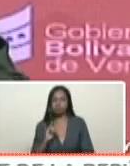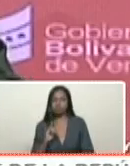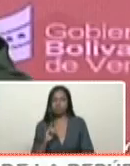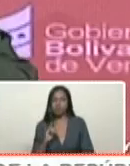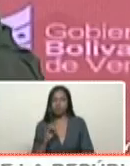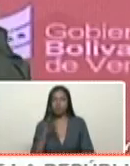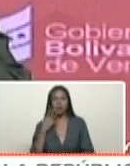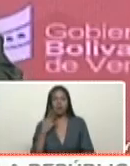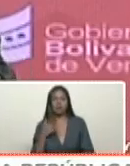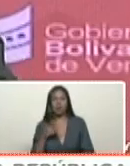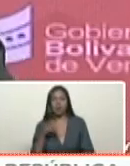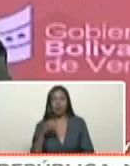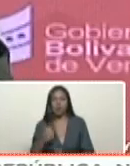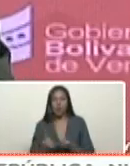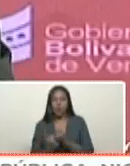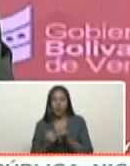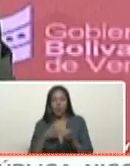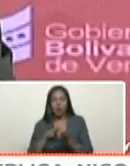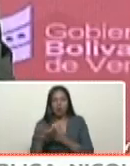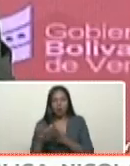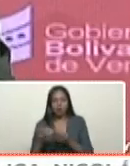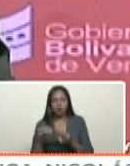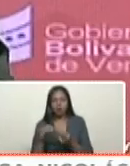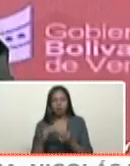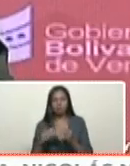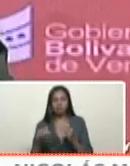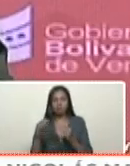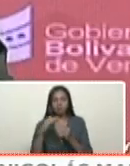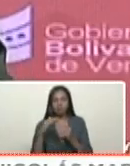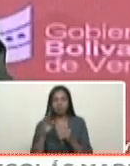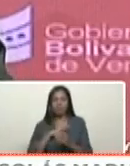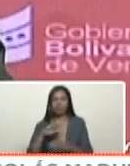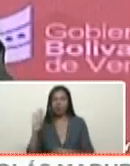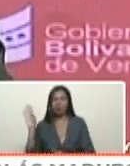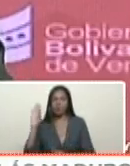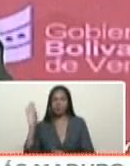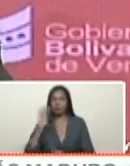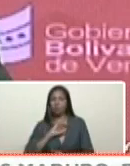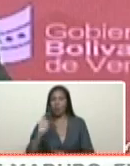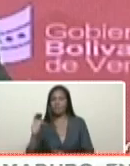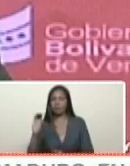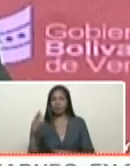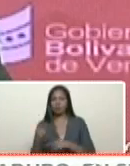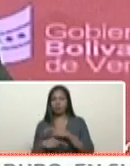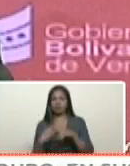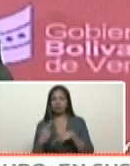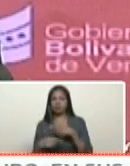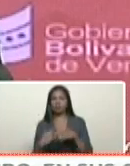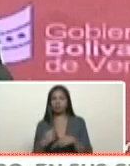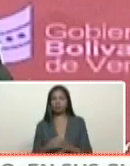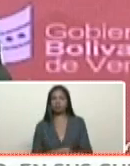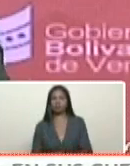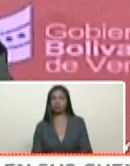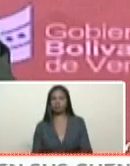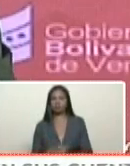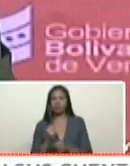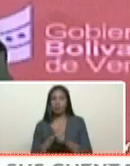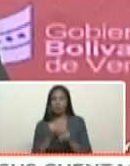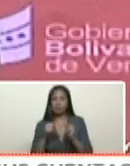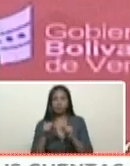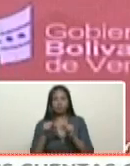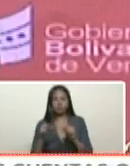en base a la solidaridad mutua, en base al gran compromiso con la patria, con la revolución. Es un trabajo